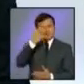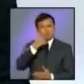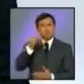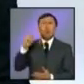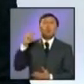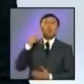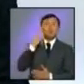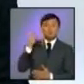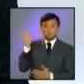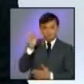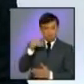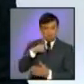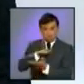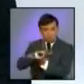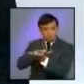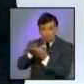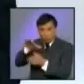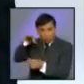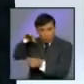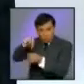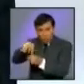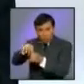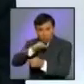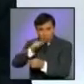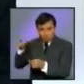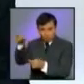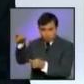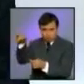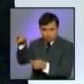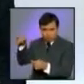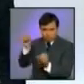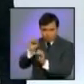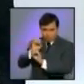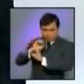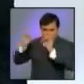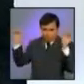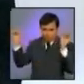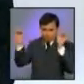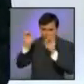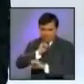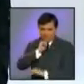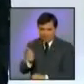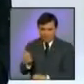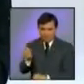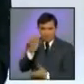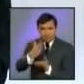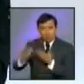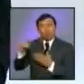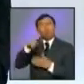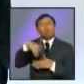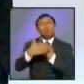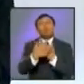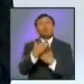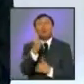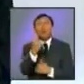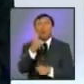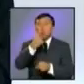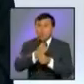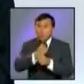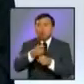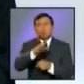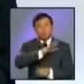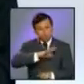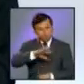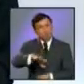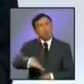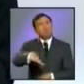material ha sido así pero hay cosas más importantes que el dinero y Andrés Manuel habla